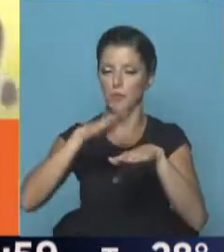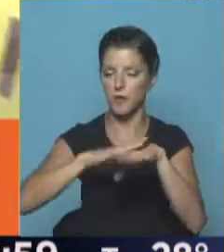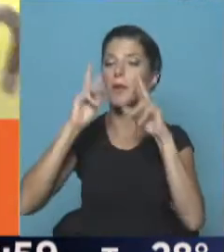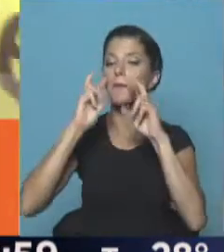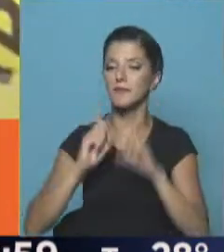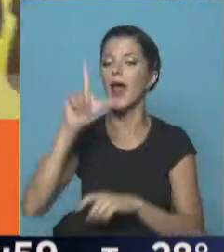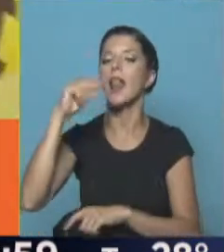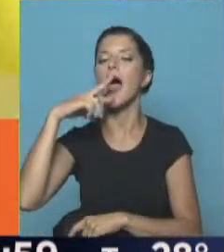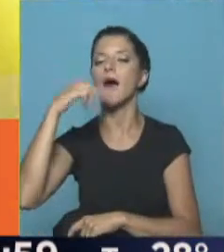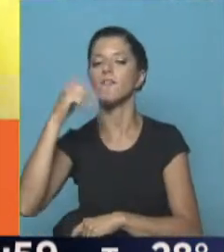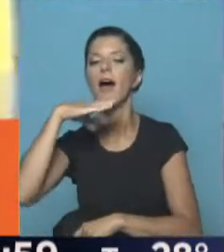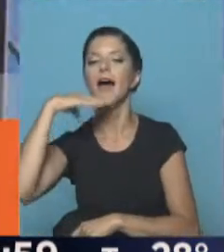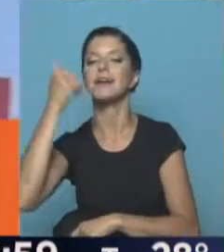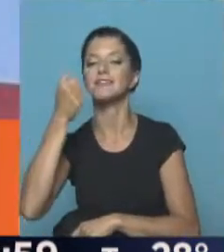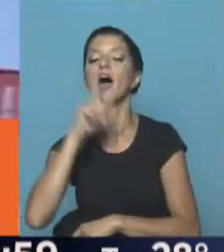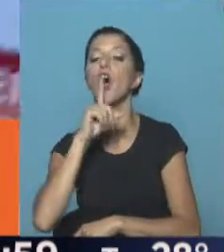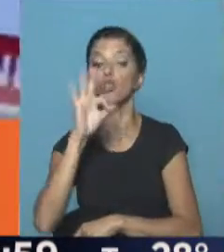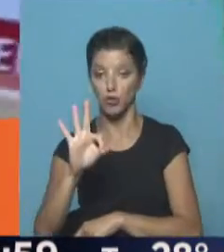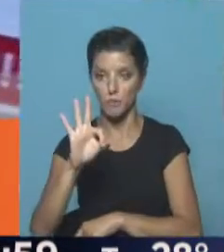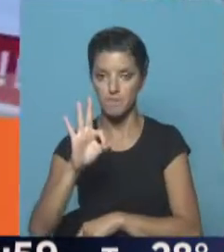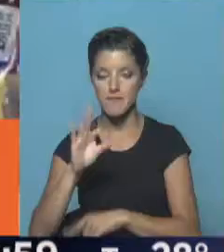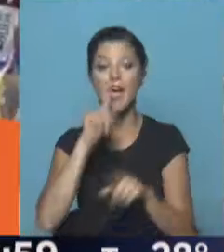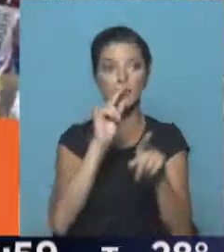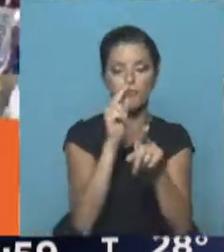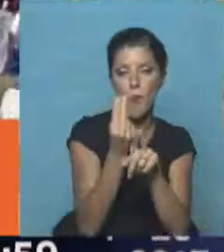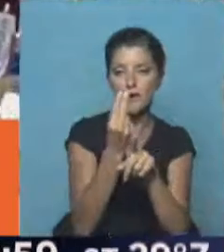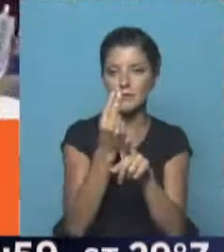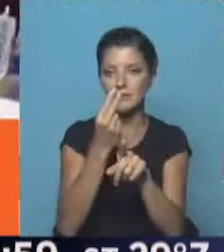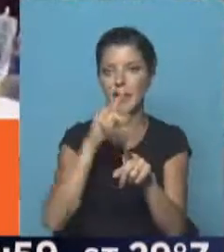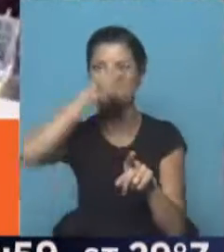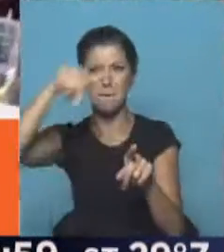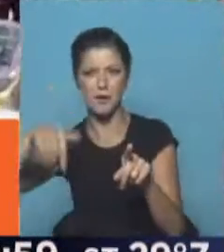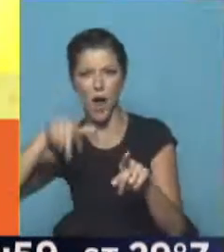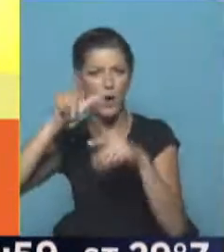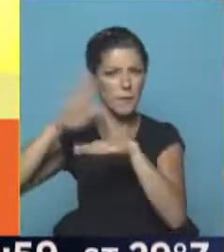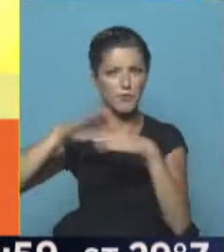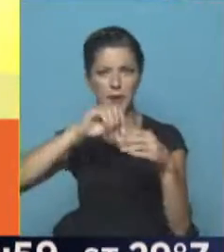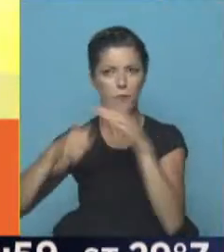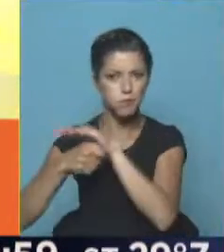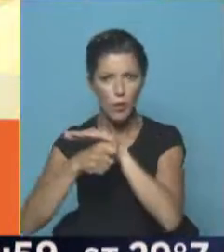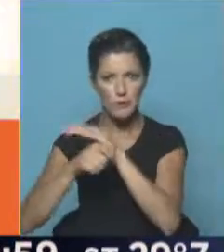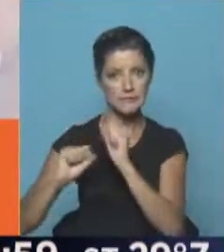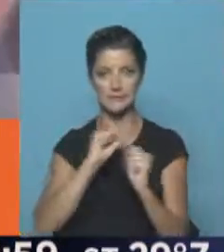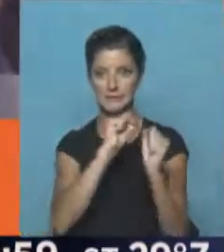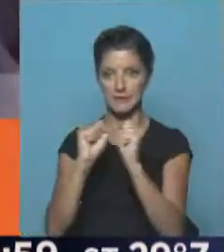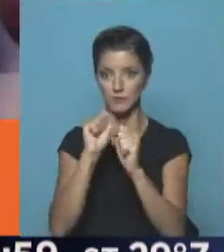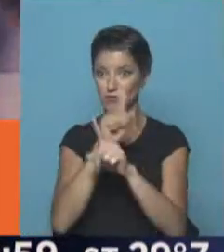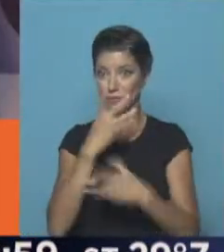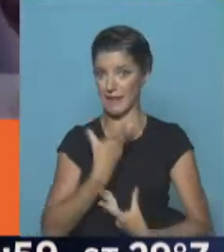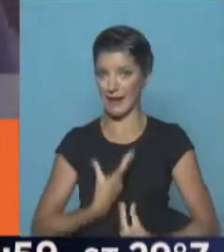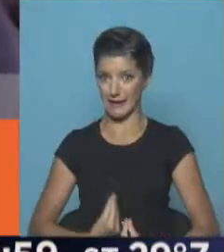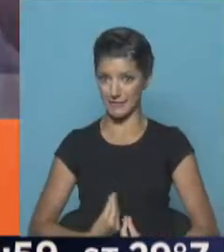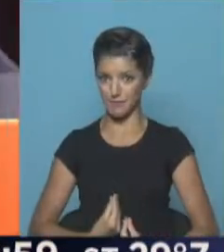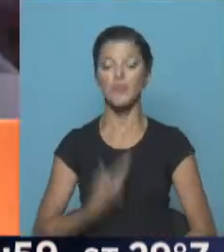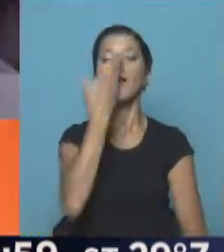valla pto en brasil lejos de traer tranquilidad a los imputados por corrupción nos inquieta teoriza más